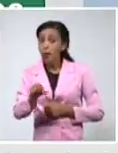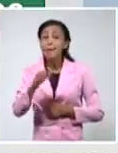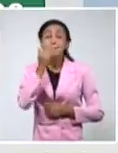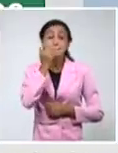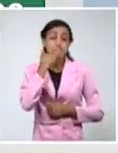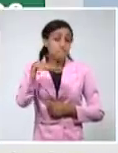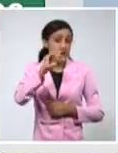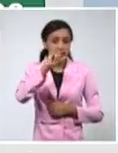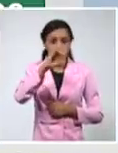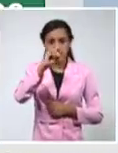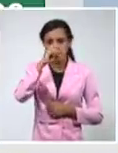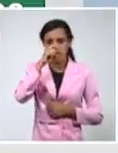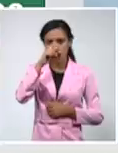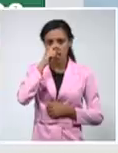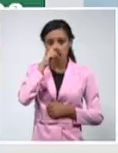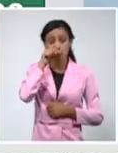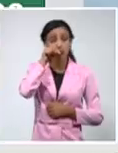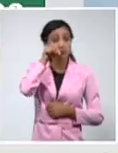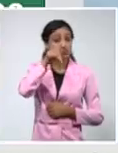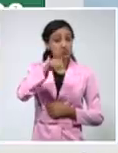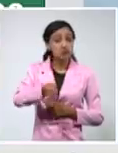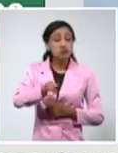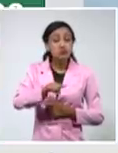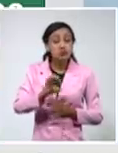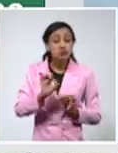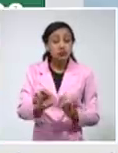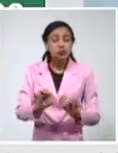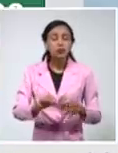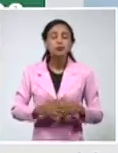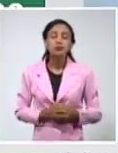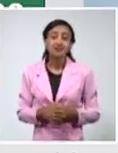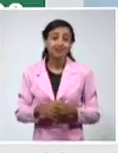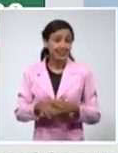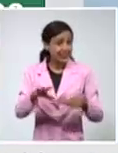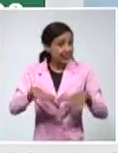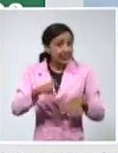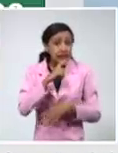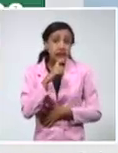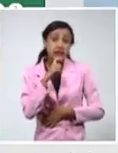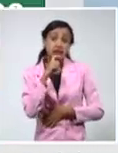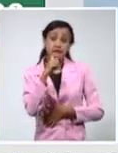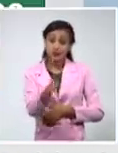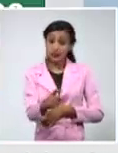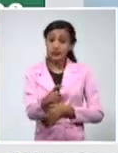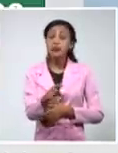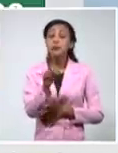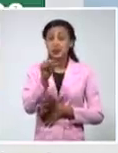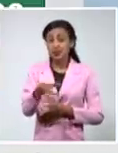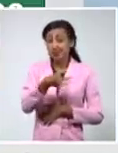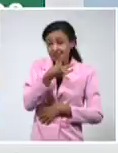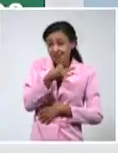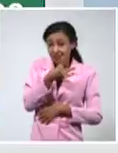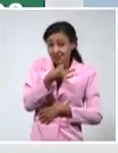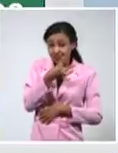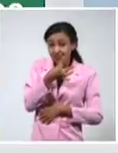años, con los riesgos que entraña este grupo de población, incluso teniendo en